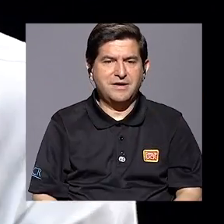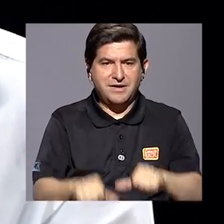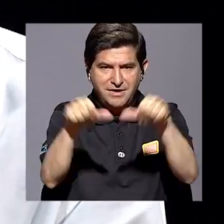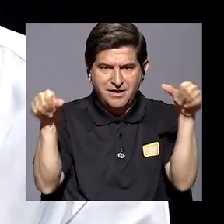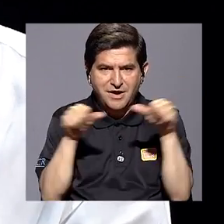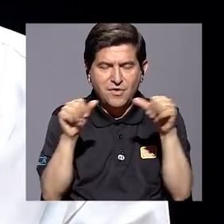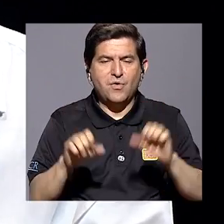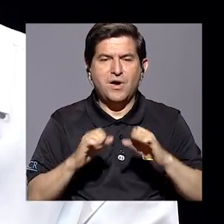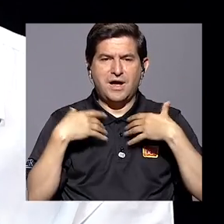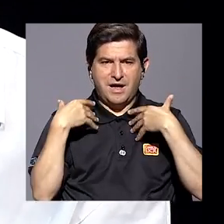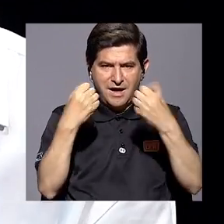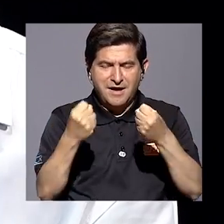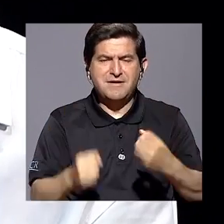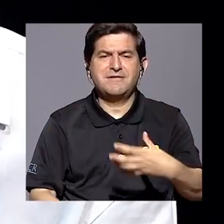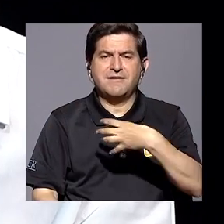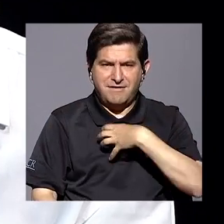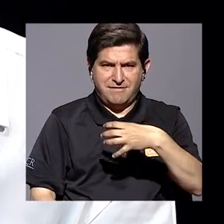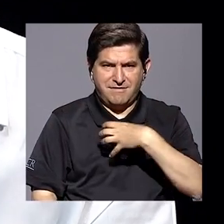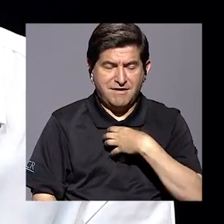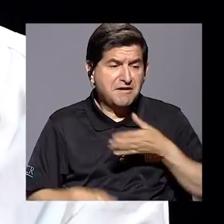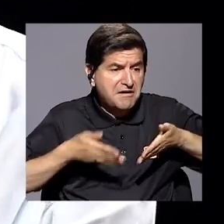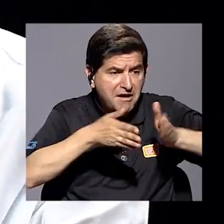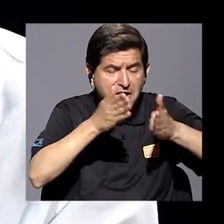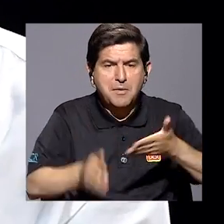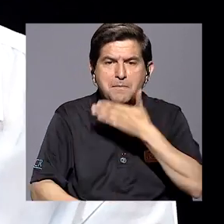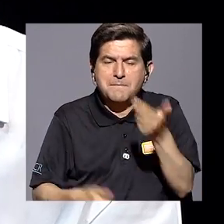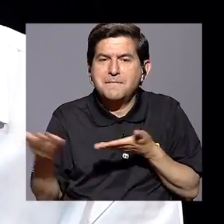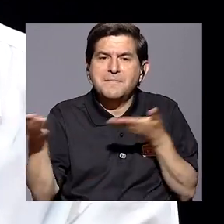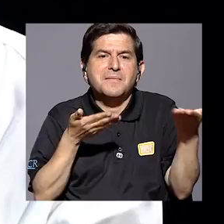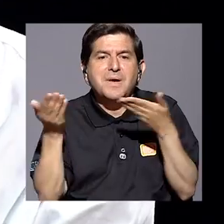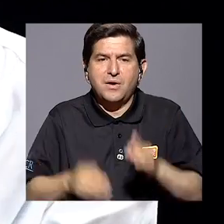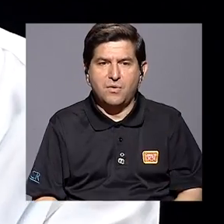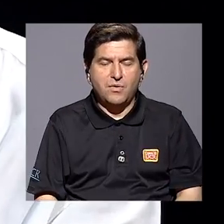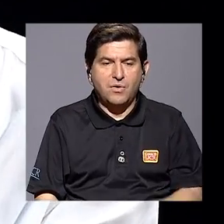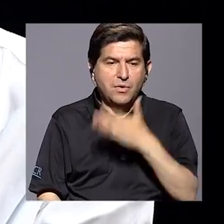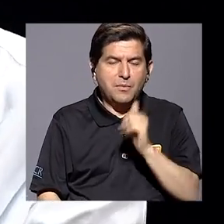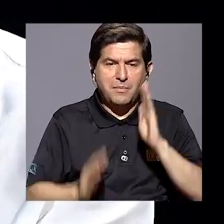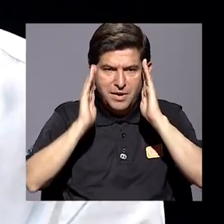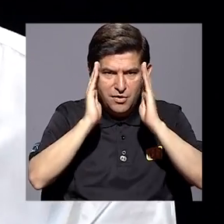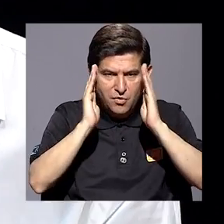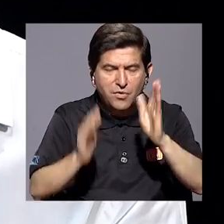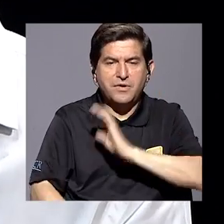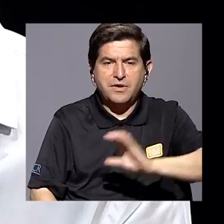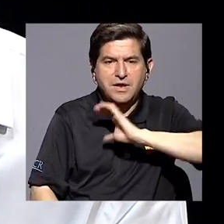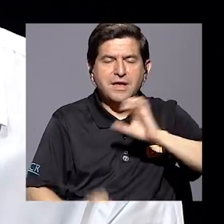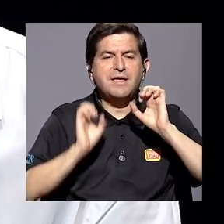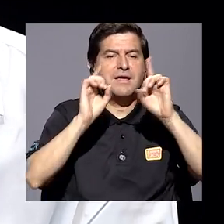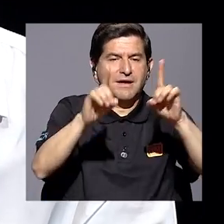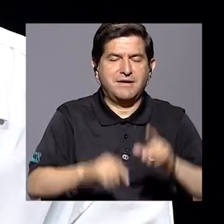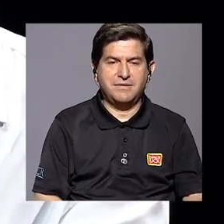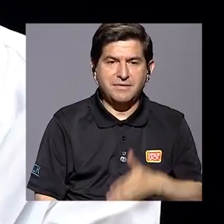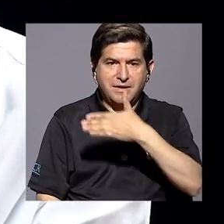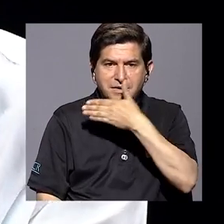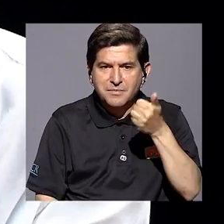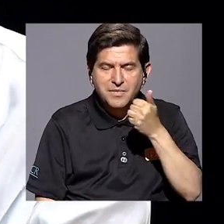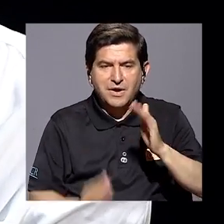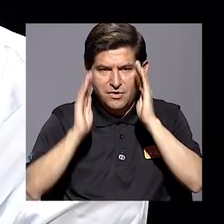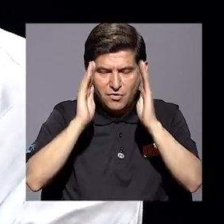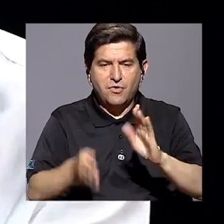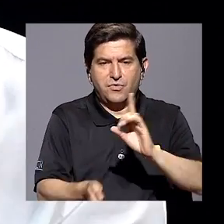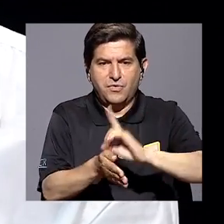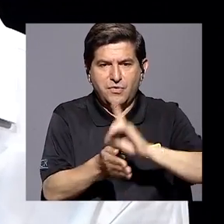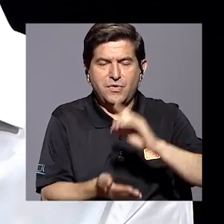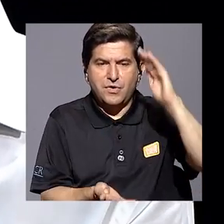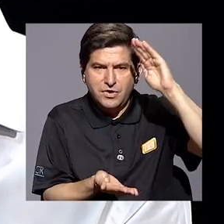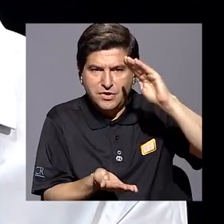del sector salud que esté reclamando en las calles por mejor servicio por mejorar la cobertura la calidad de la educación por mejorar la atención médica